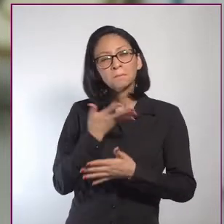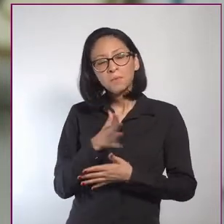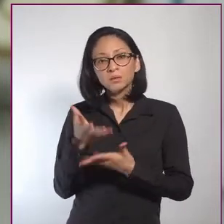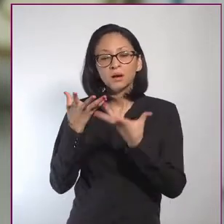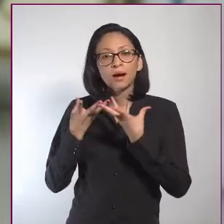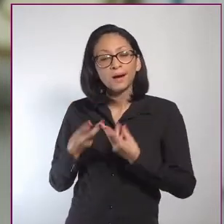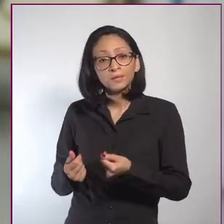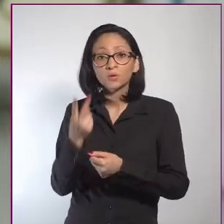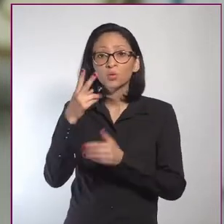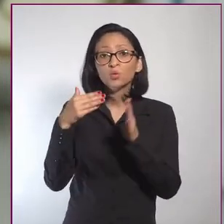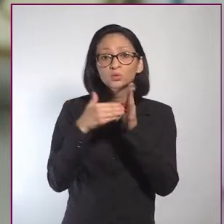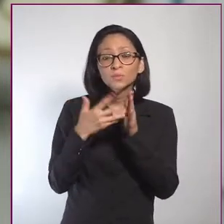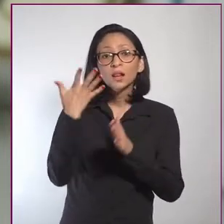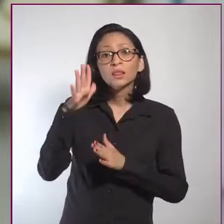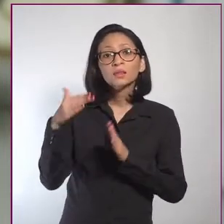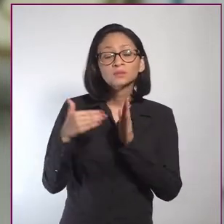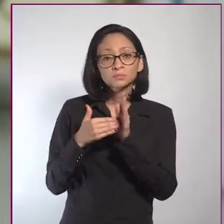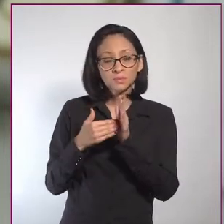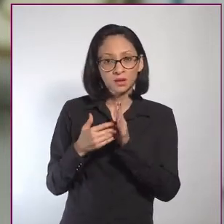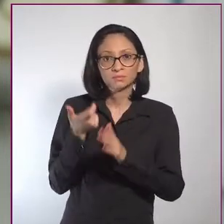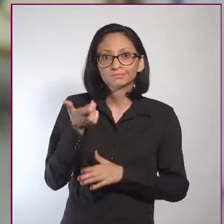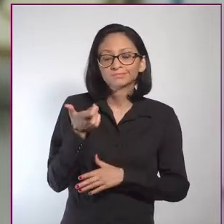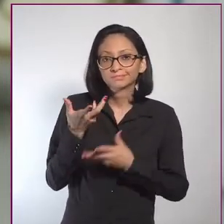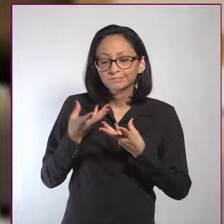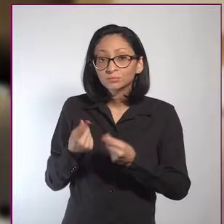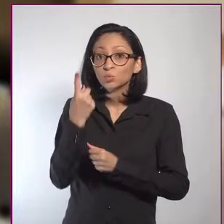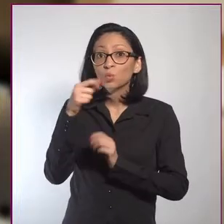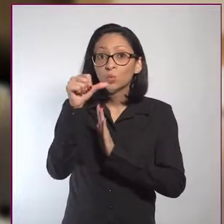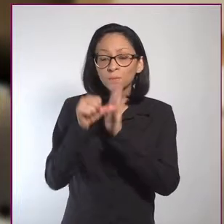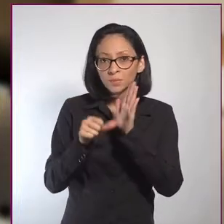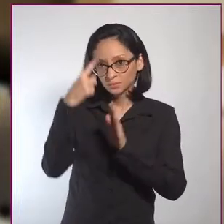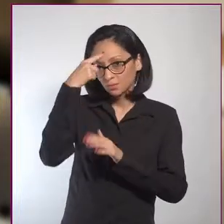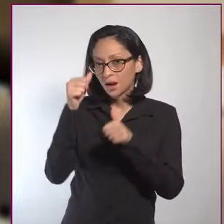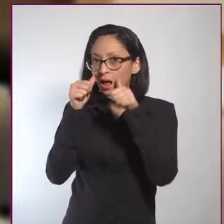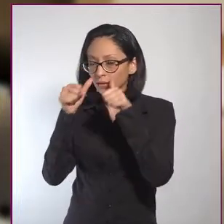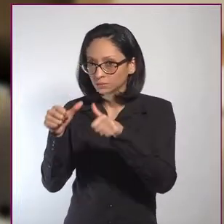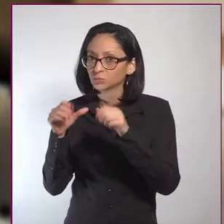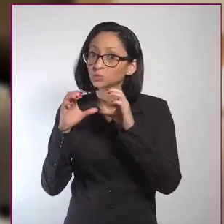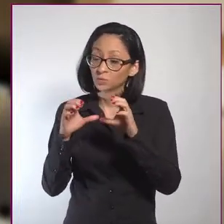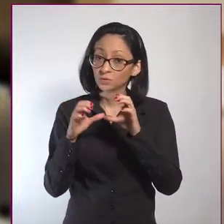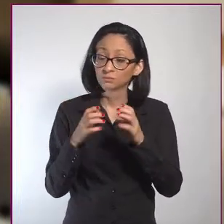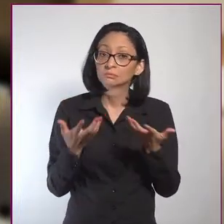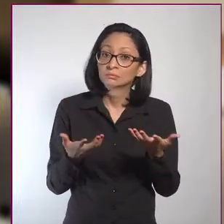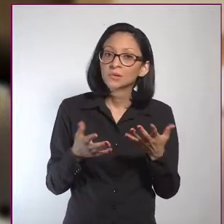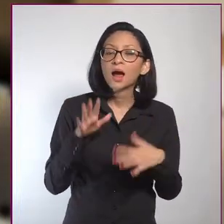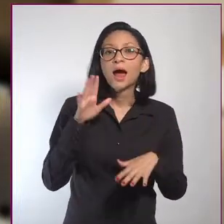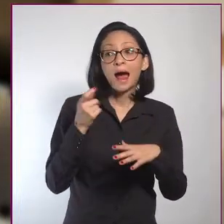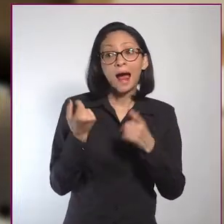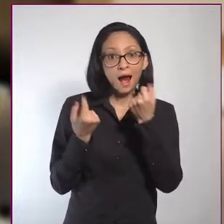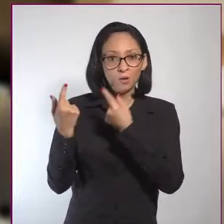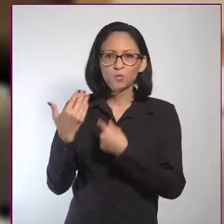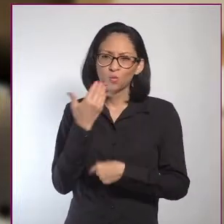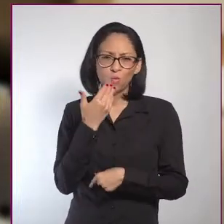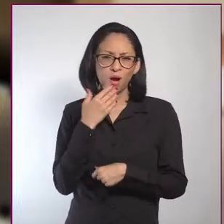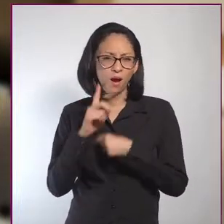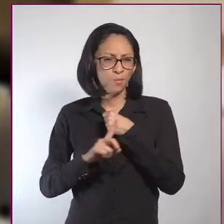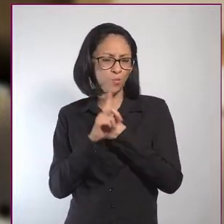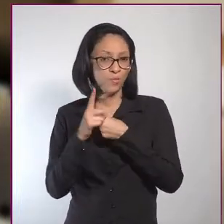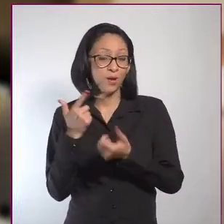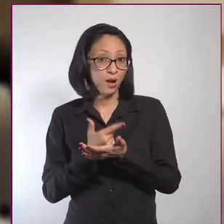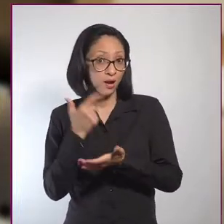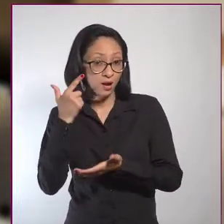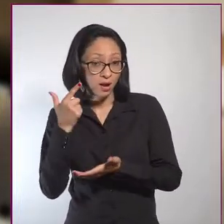y 10,000 pesos al mes para su atención y cuidado. Y eso asumiendo que aún no tienen complicaciones de la enfermedad y que no